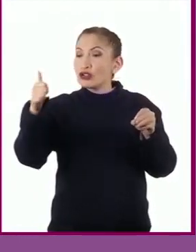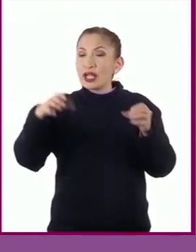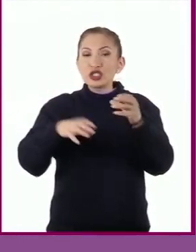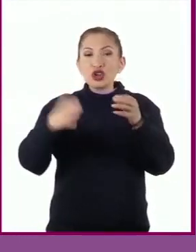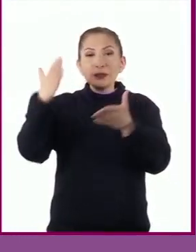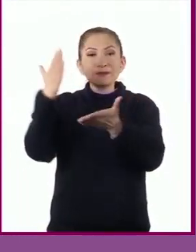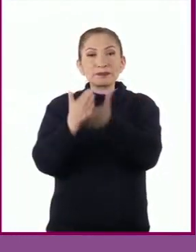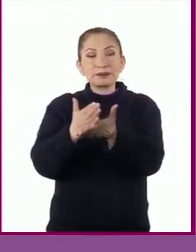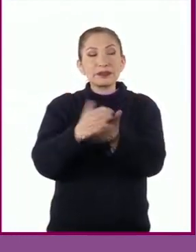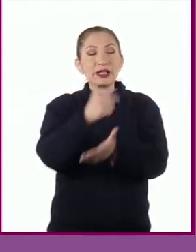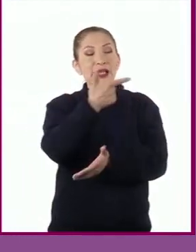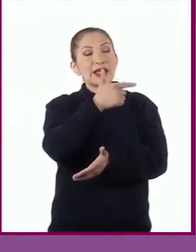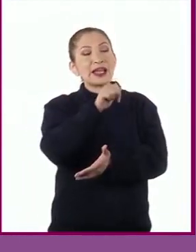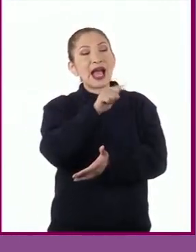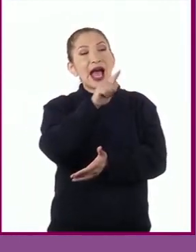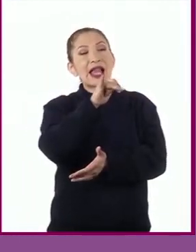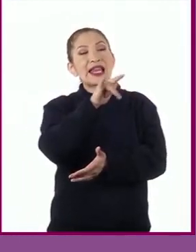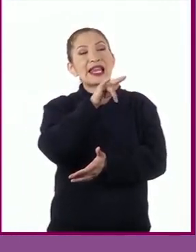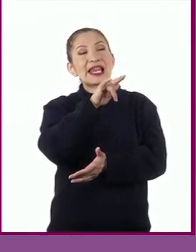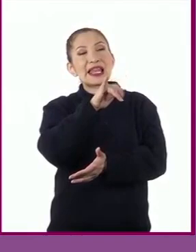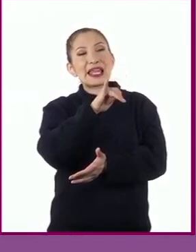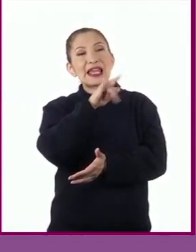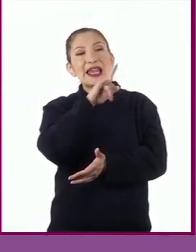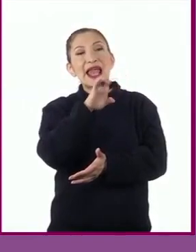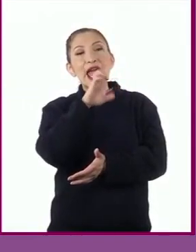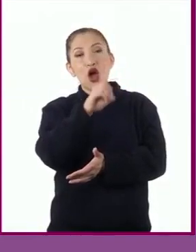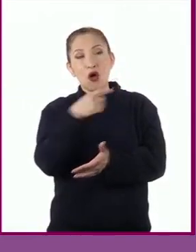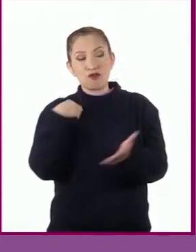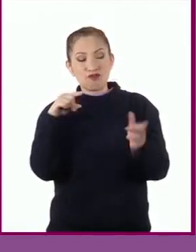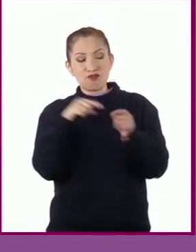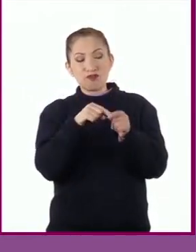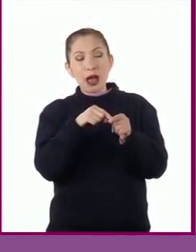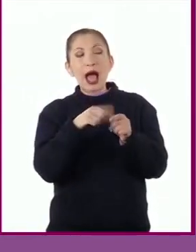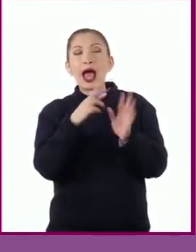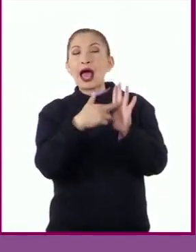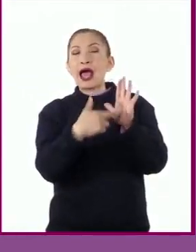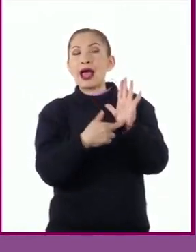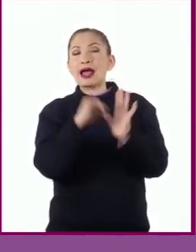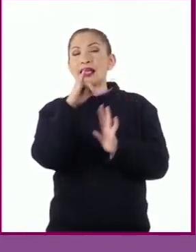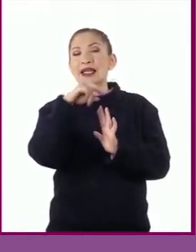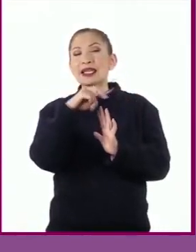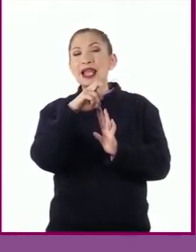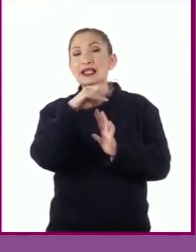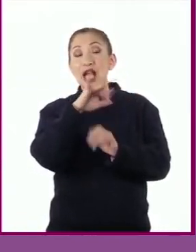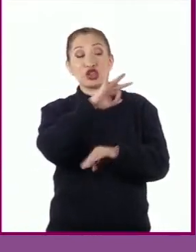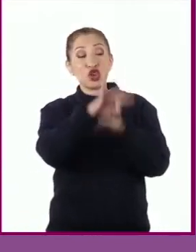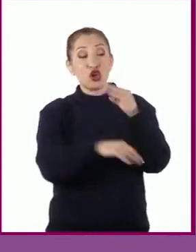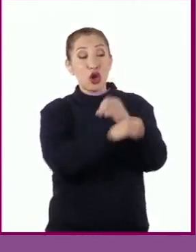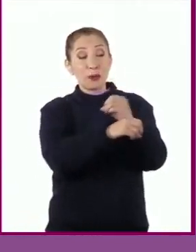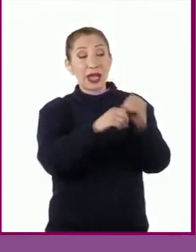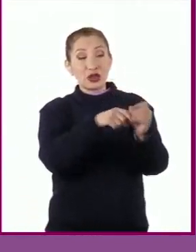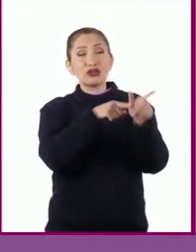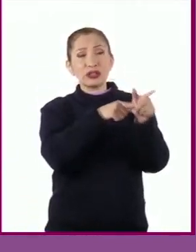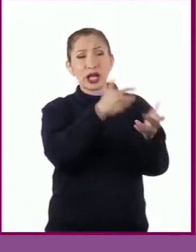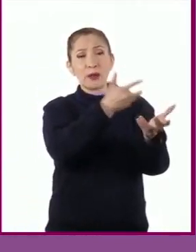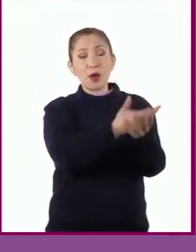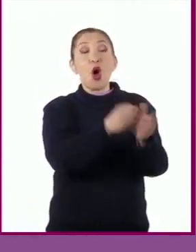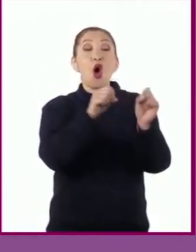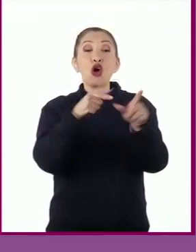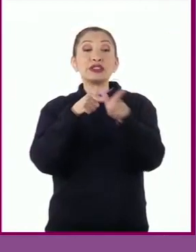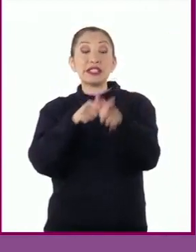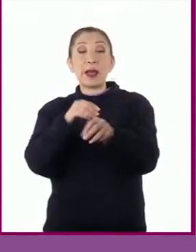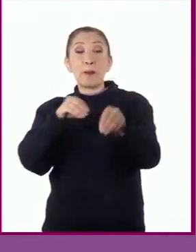externos. Galileo resumió estas ideas en el principio de inercia. Todo cuerpo permanece en reposo o en